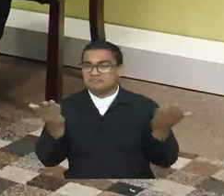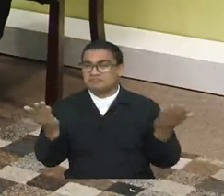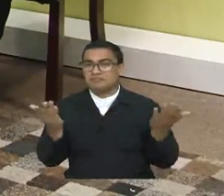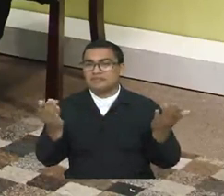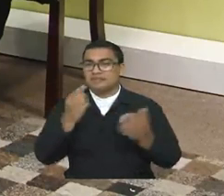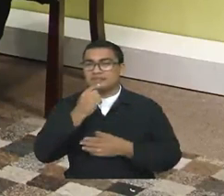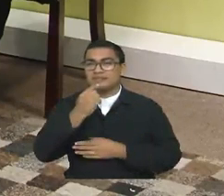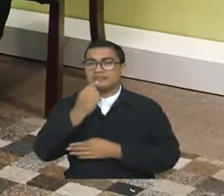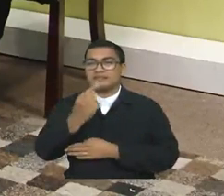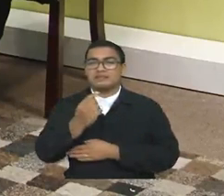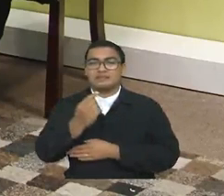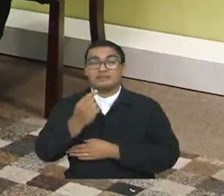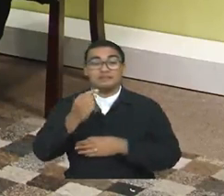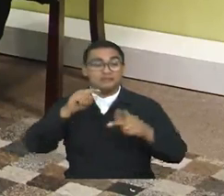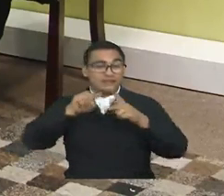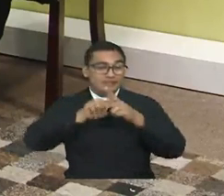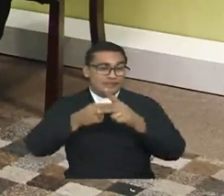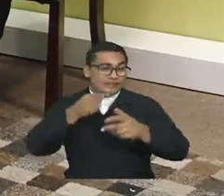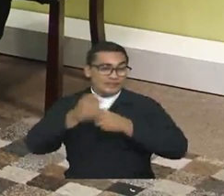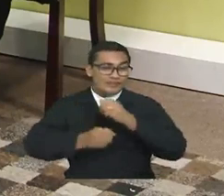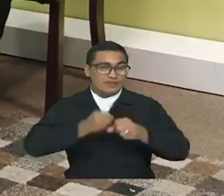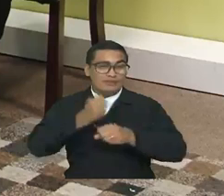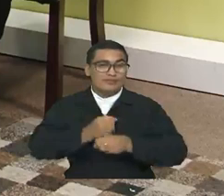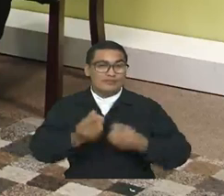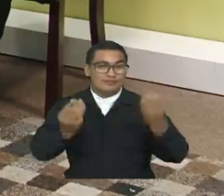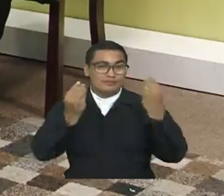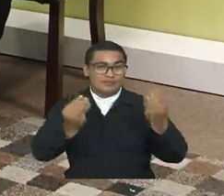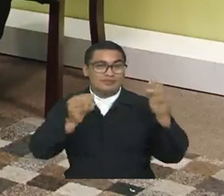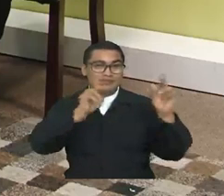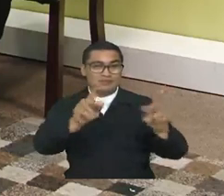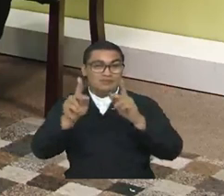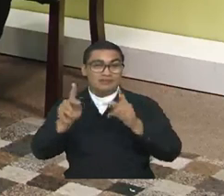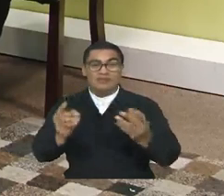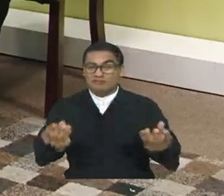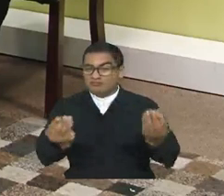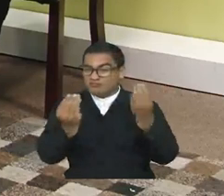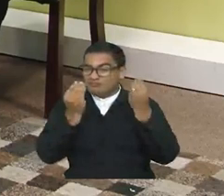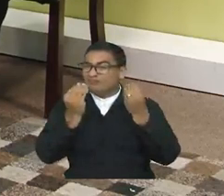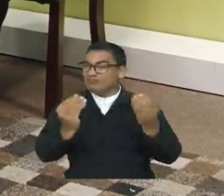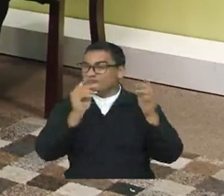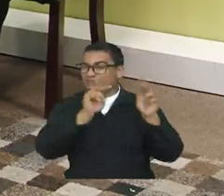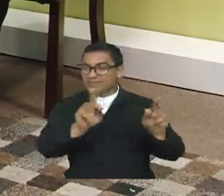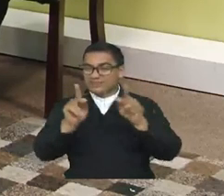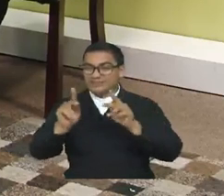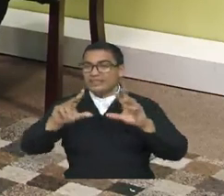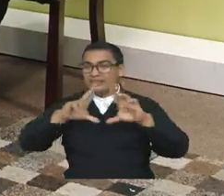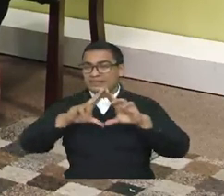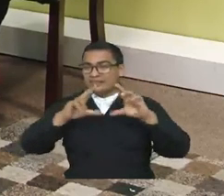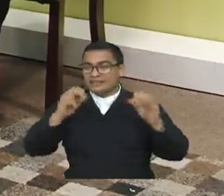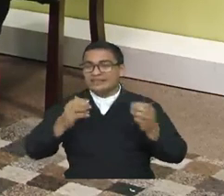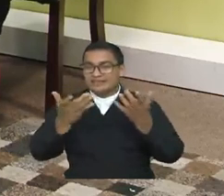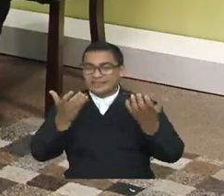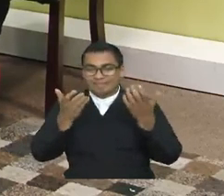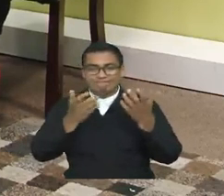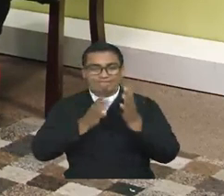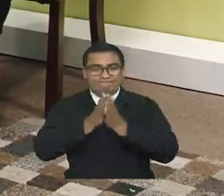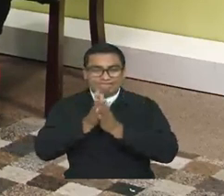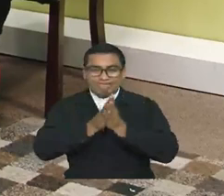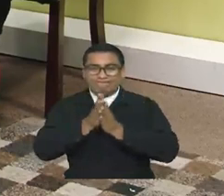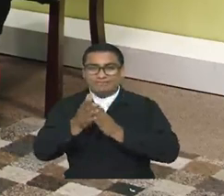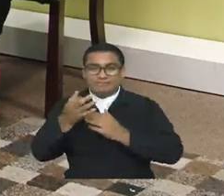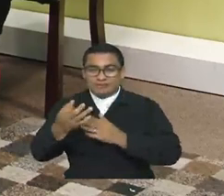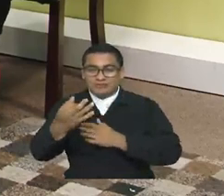este contexto de inicio de año, muchas personas, muchos nicaragüenses, se plantean metas, entre ellas